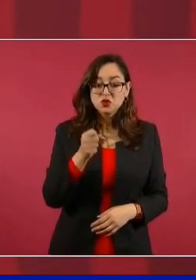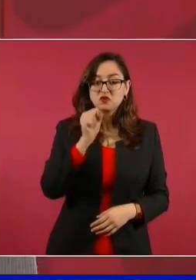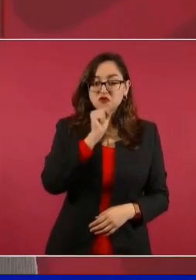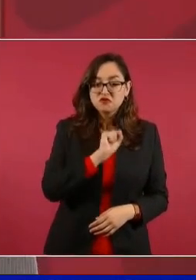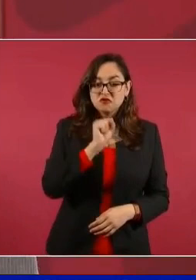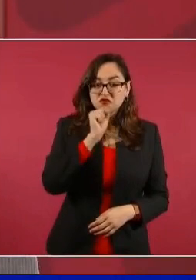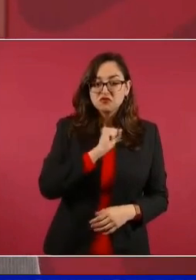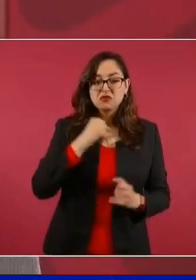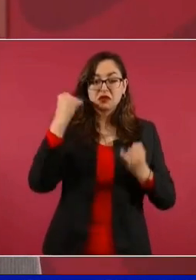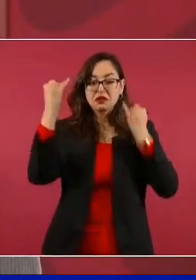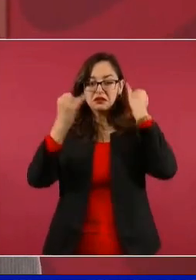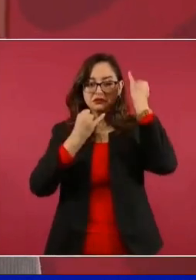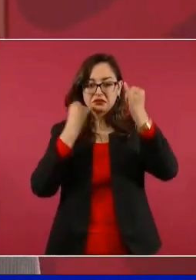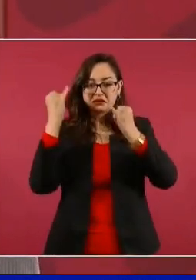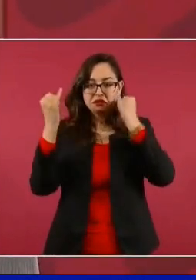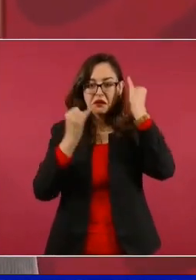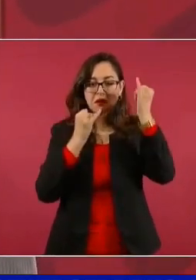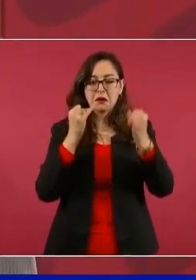que